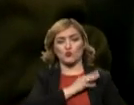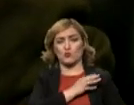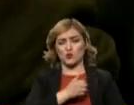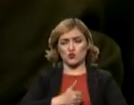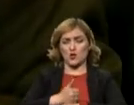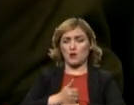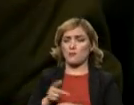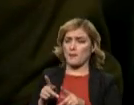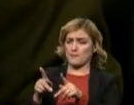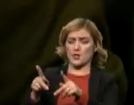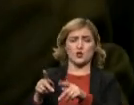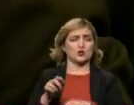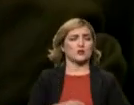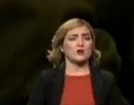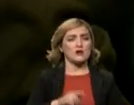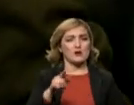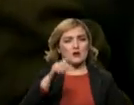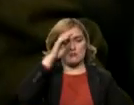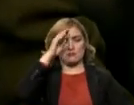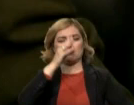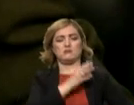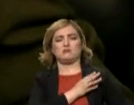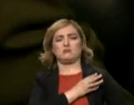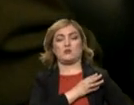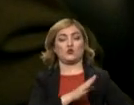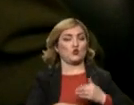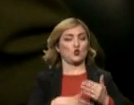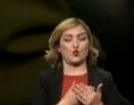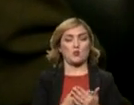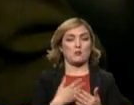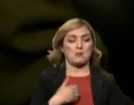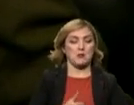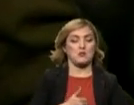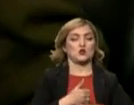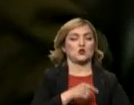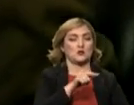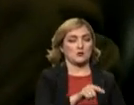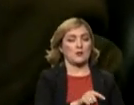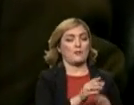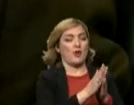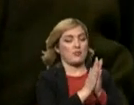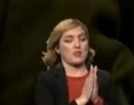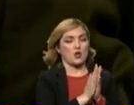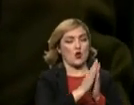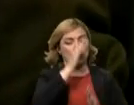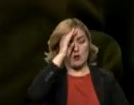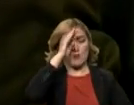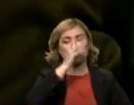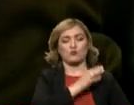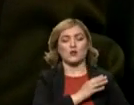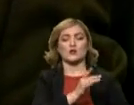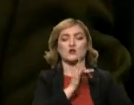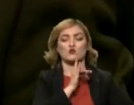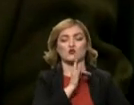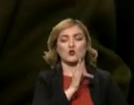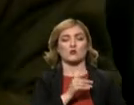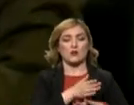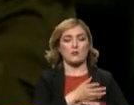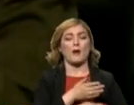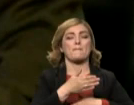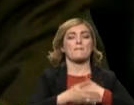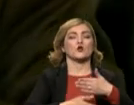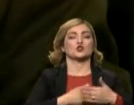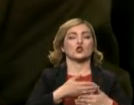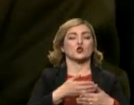pedido de los Estados Unidos y la Policía Nacional? De ahí pasa a un procedimiento operativo. En esos procedimientos operativos